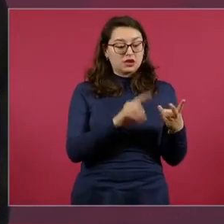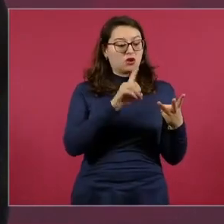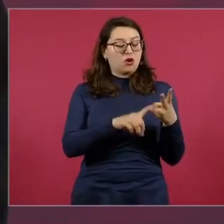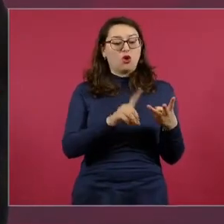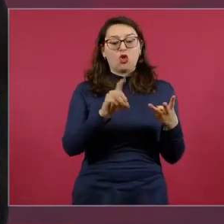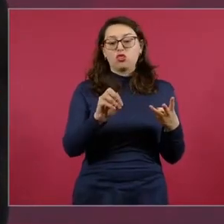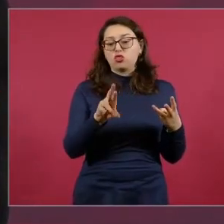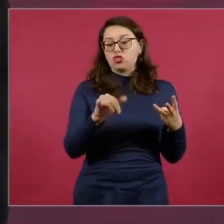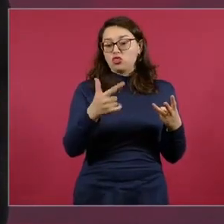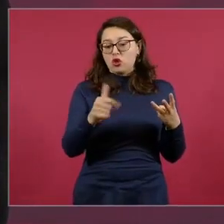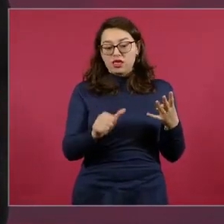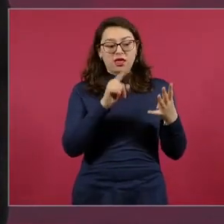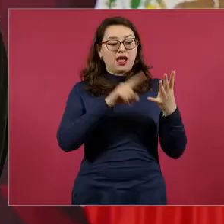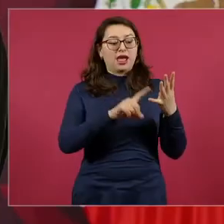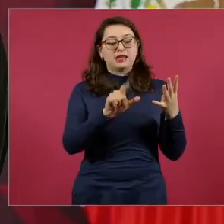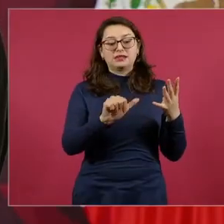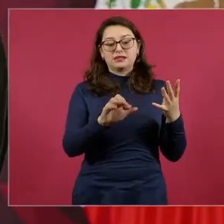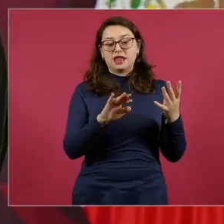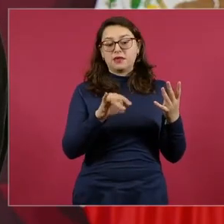Sarmiento,